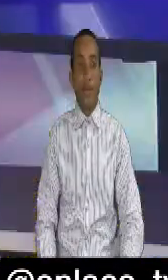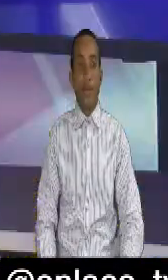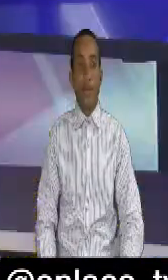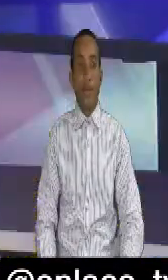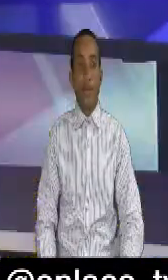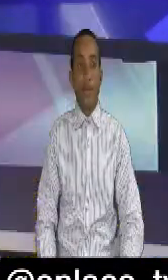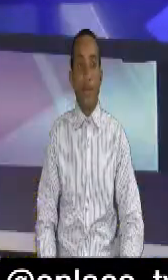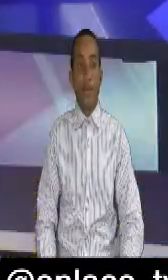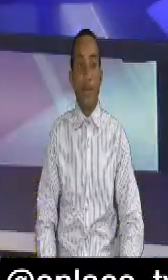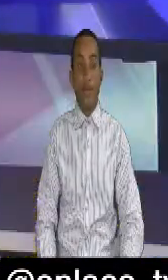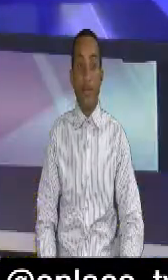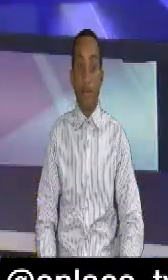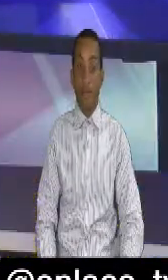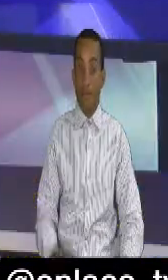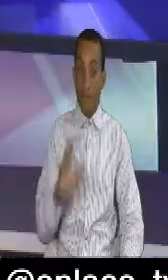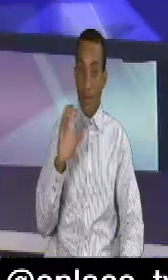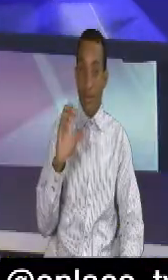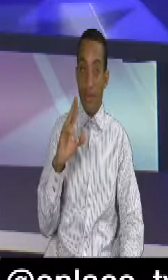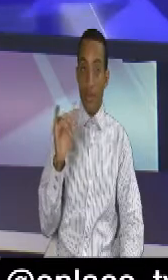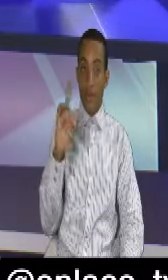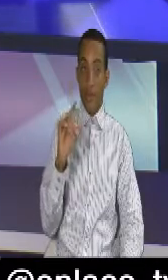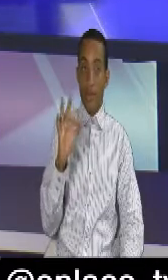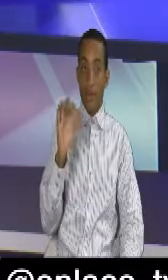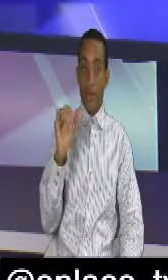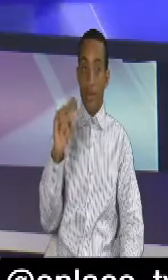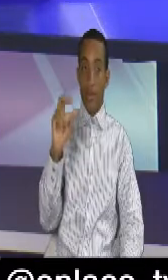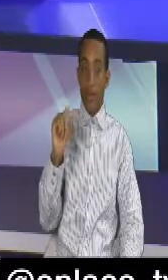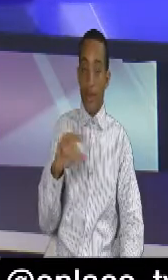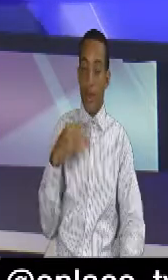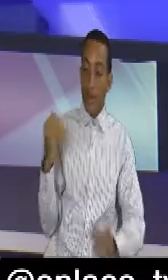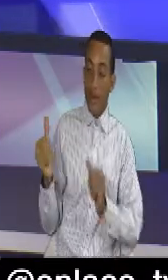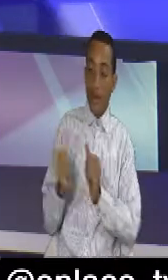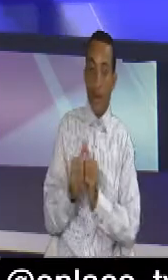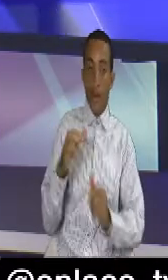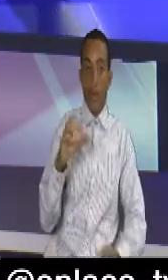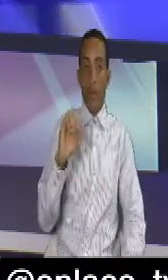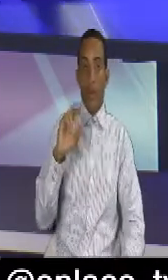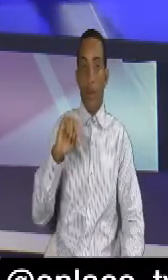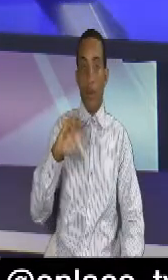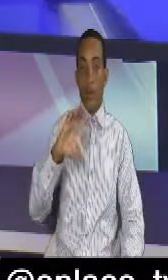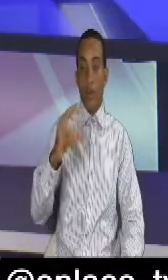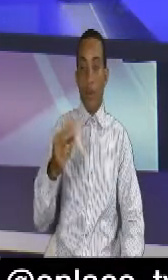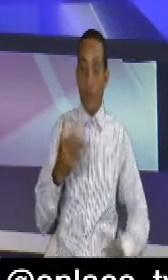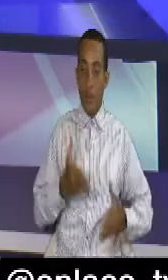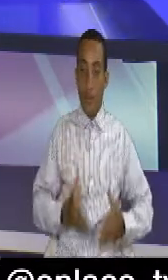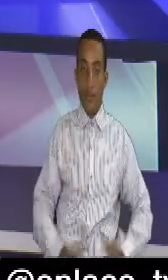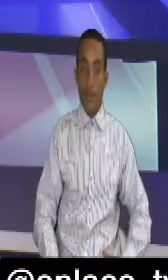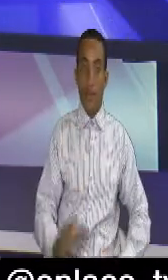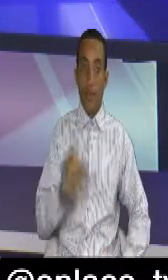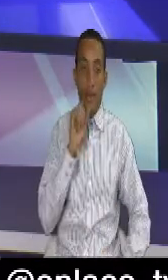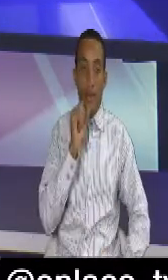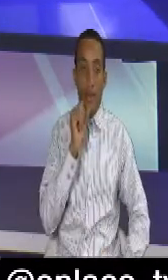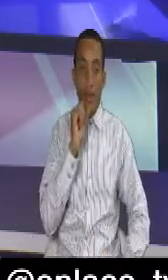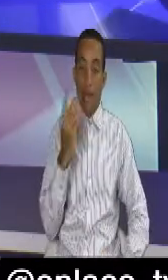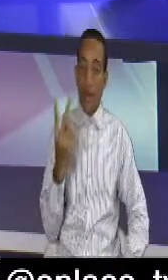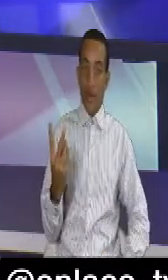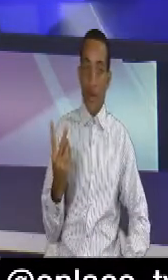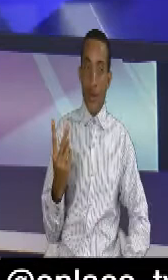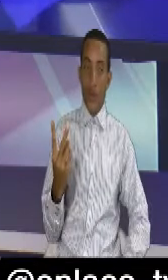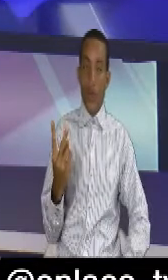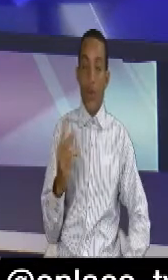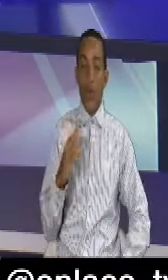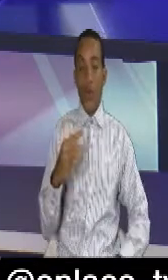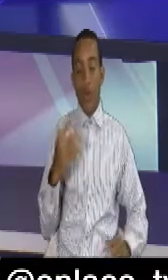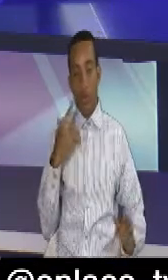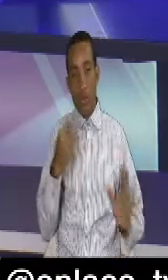Bien, ahí vemos a Cristian Mendoza en compañía de Poncho Macías, dos barranqueños, una dupla barranqueña que por esos días está